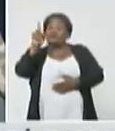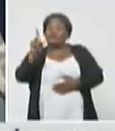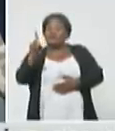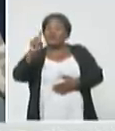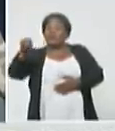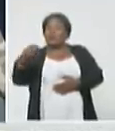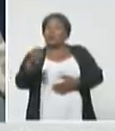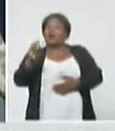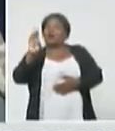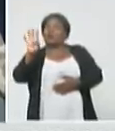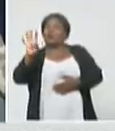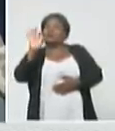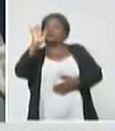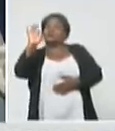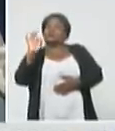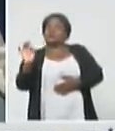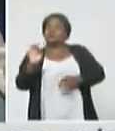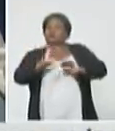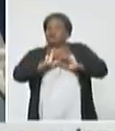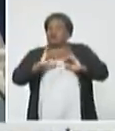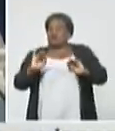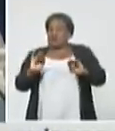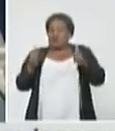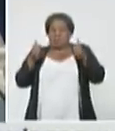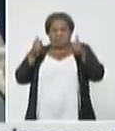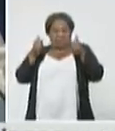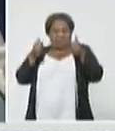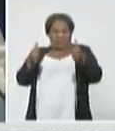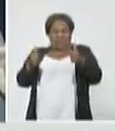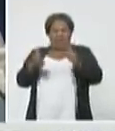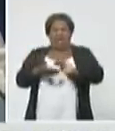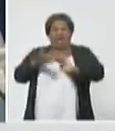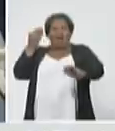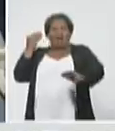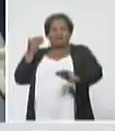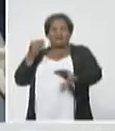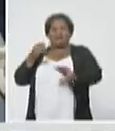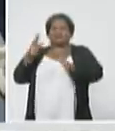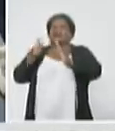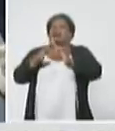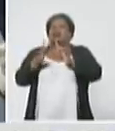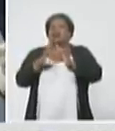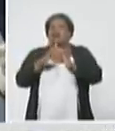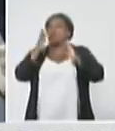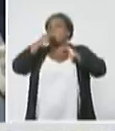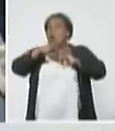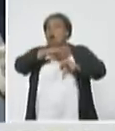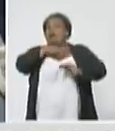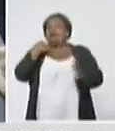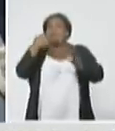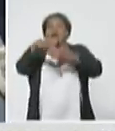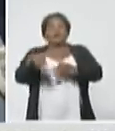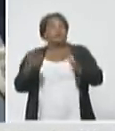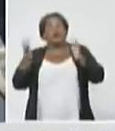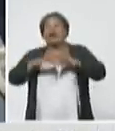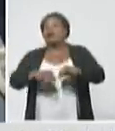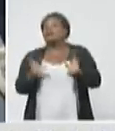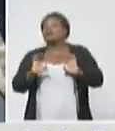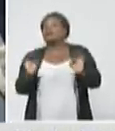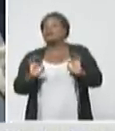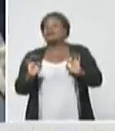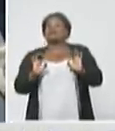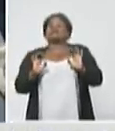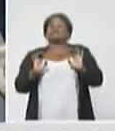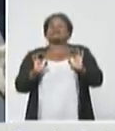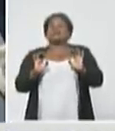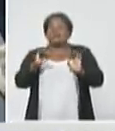91,4% ya esté recuperado, esté de alta, no tengamos fallecidos de